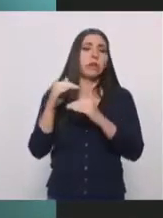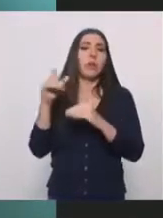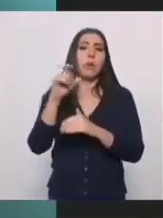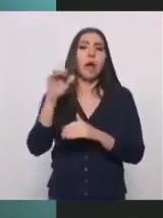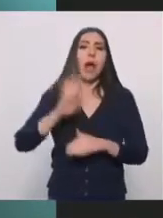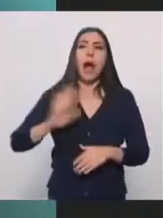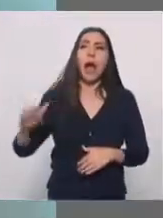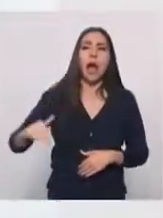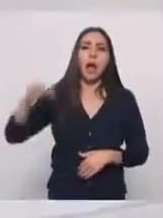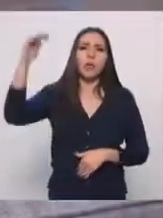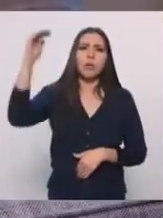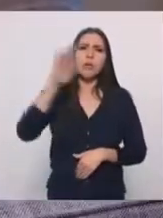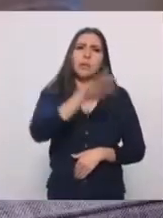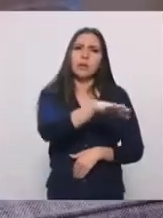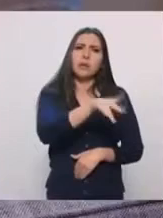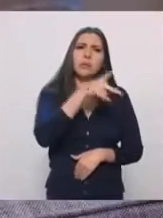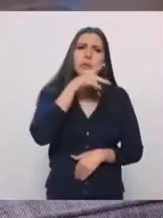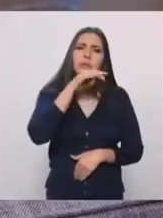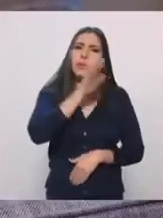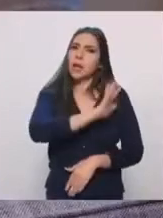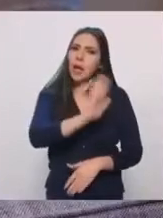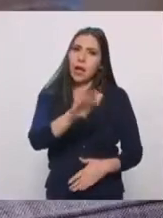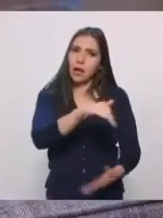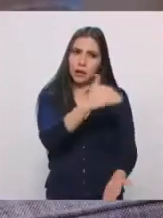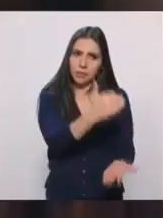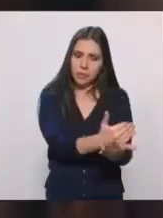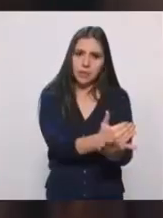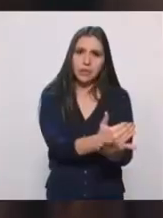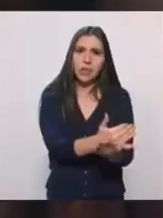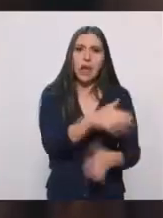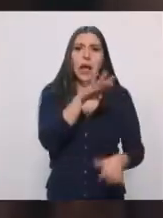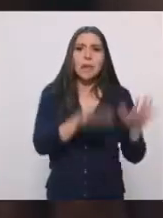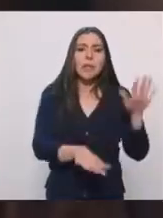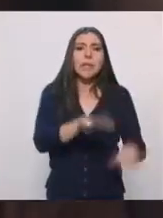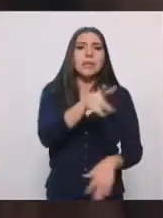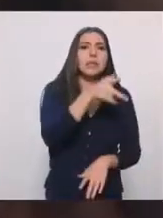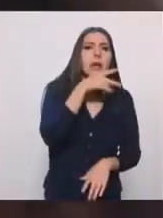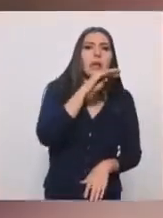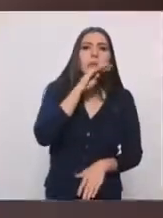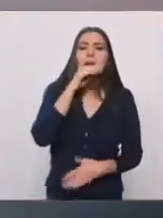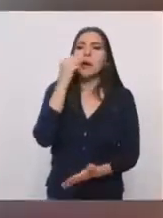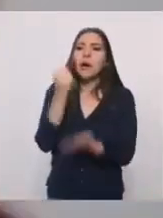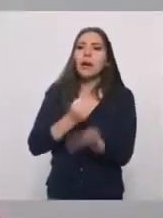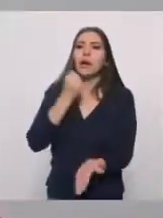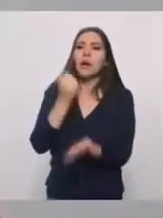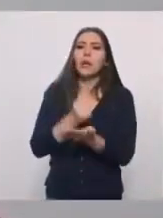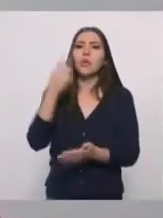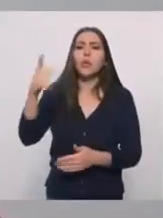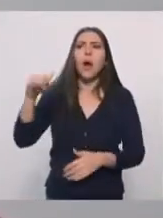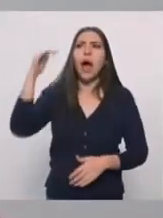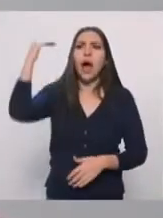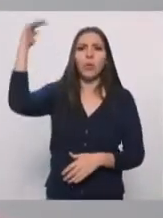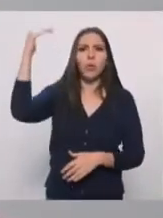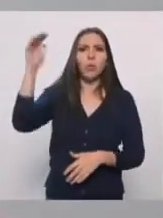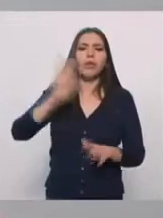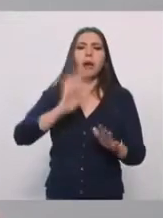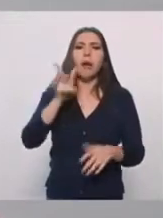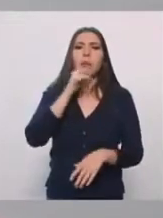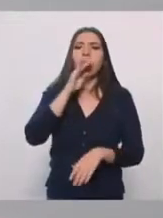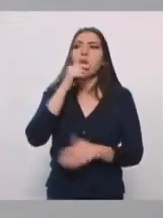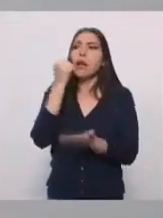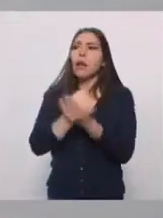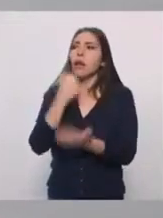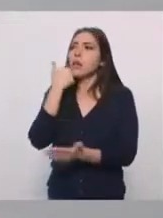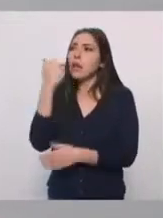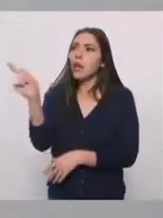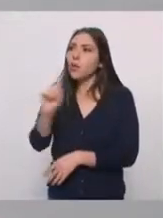Sí, inevitablemente nuestros padres de pronto quieren incidir en nuestras decisiones como adultos, y aún así nosotros tenemos